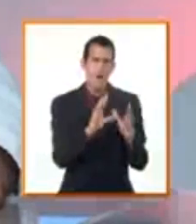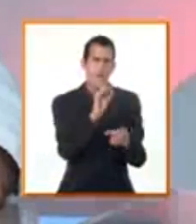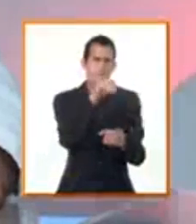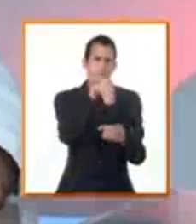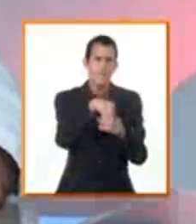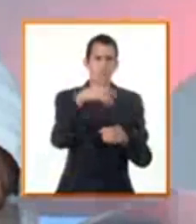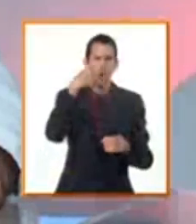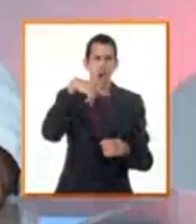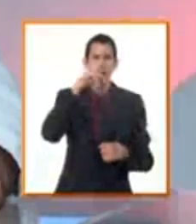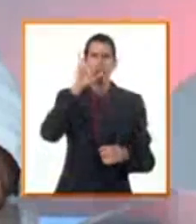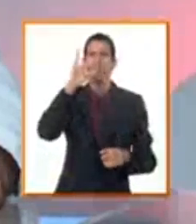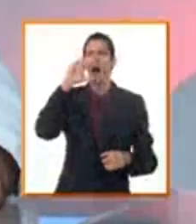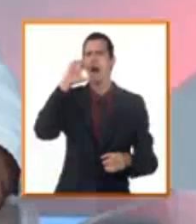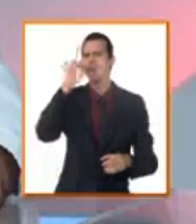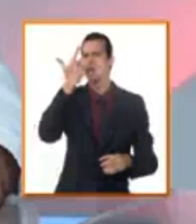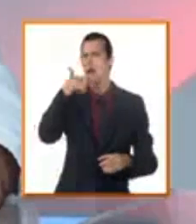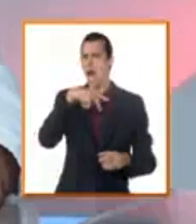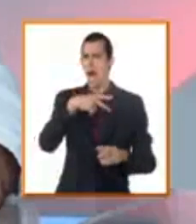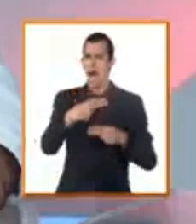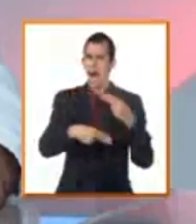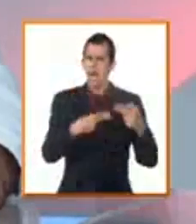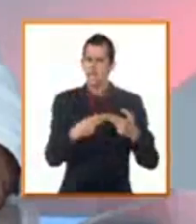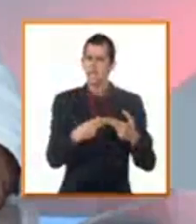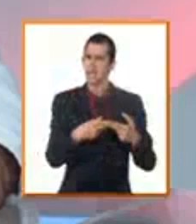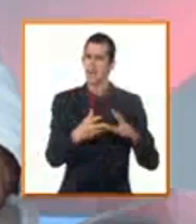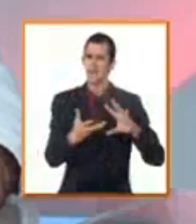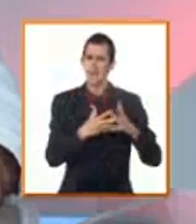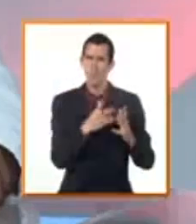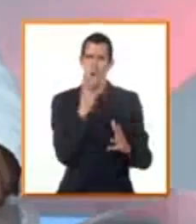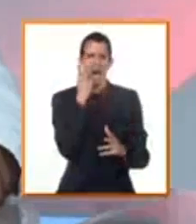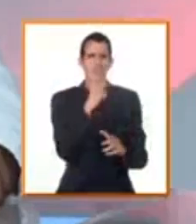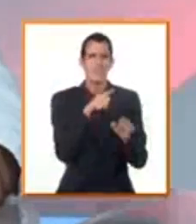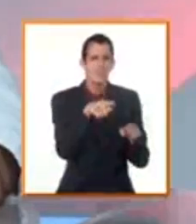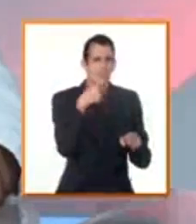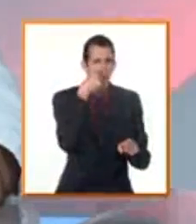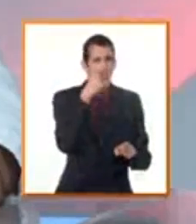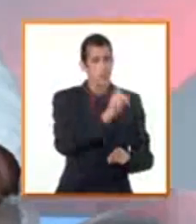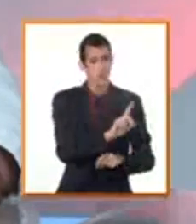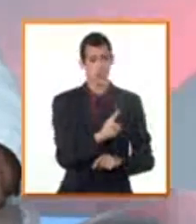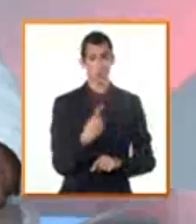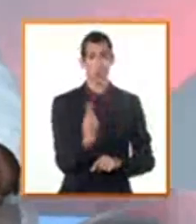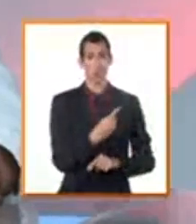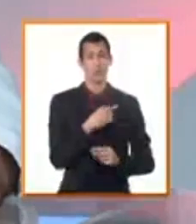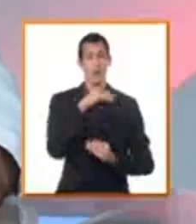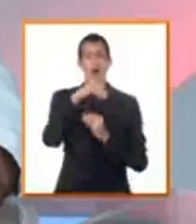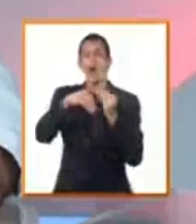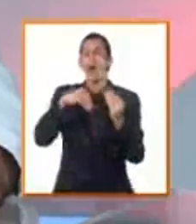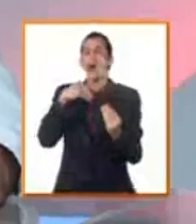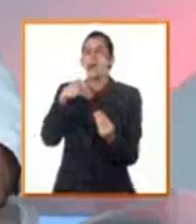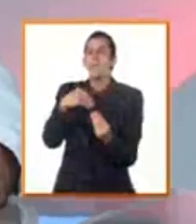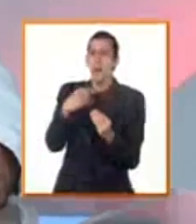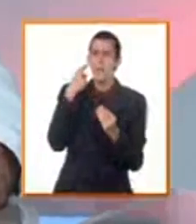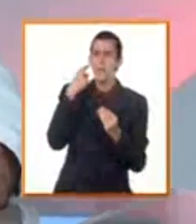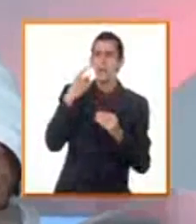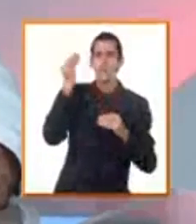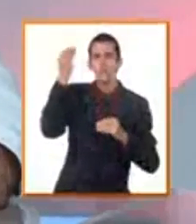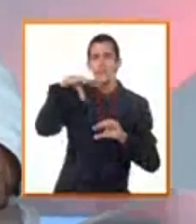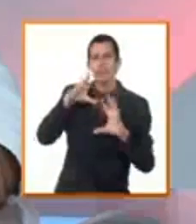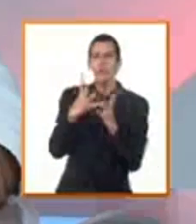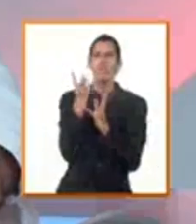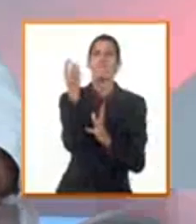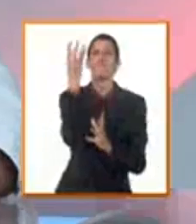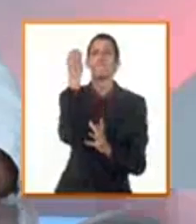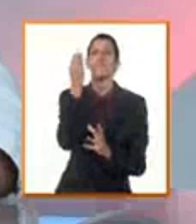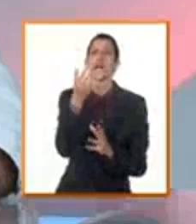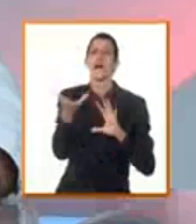dentro de la efectividad. Algunos elementos de los rasgos del tráfico de drogas en este primer semestre, pues se refería al cierre del